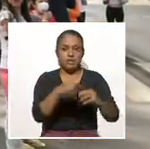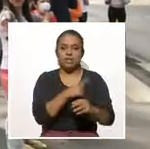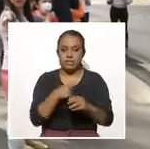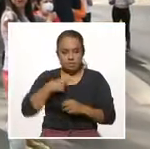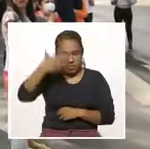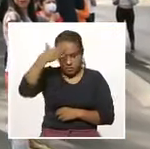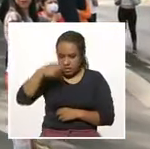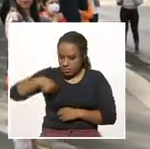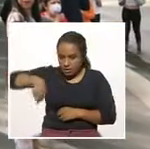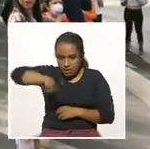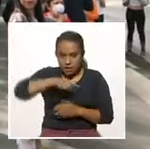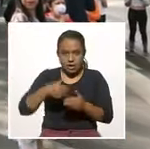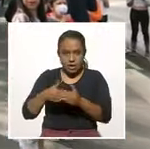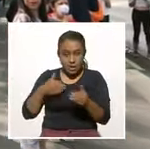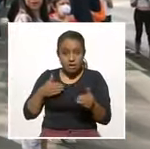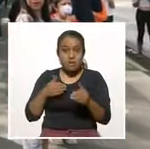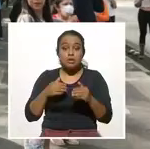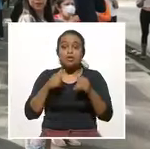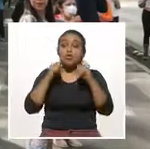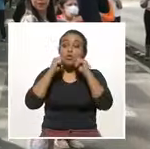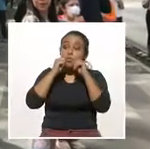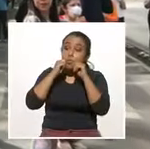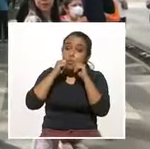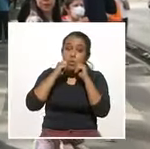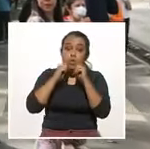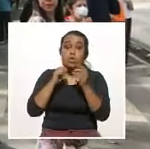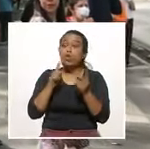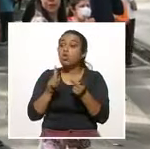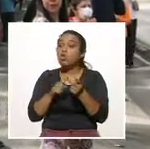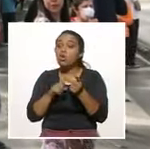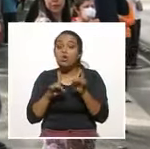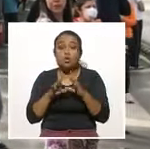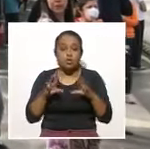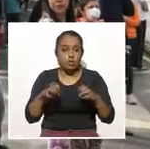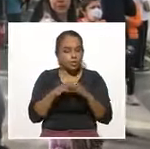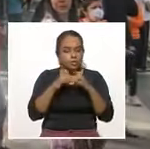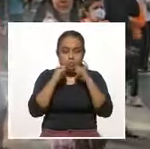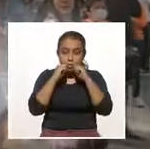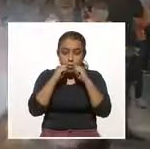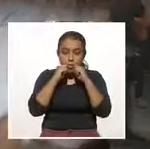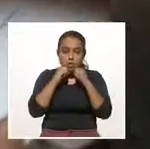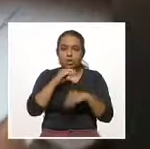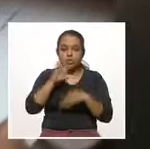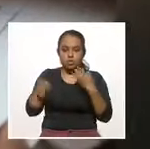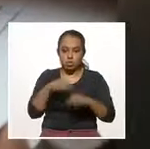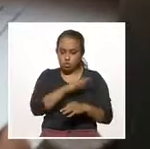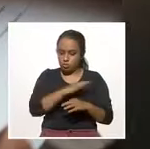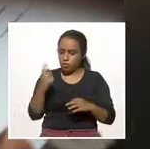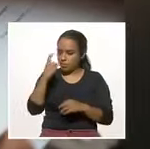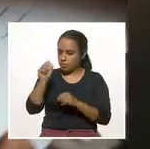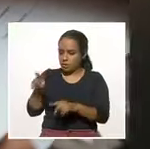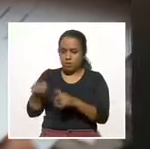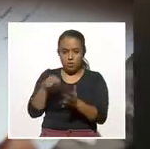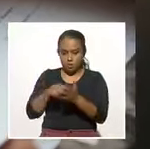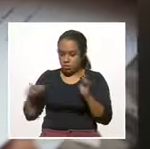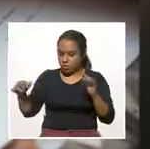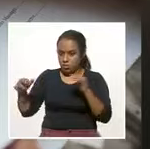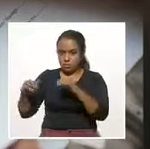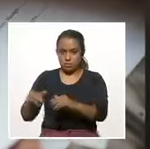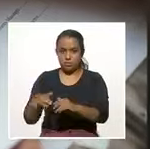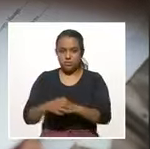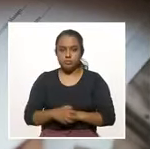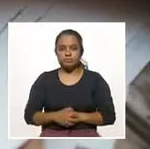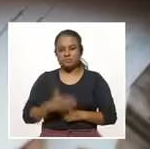consenso previo para que indistintamente de dónde nos haya tocado la contingencia, podamos todos llegar a ese mismo lugar, ¿no? Aunque los